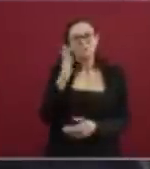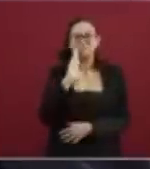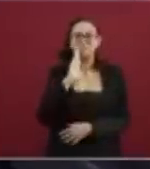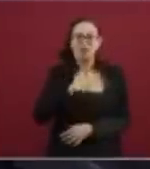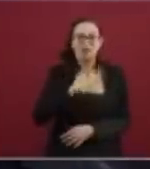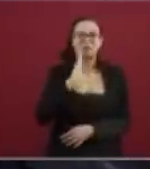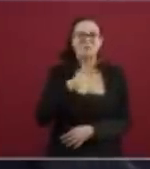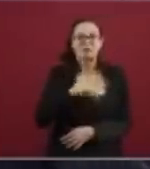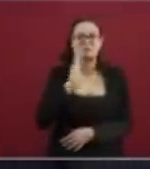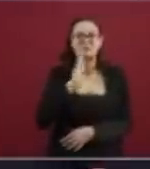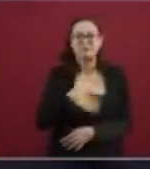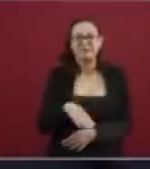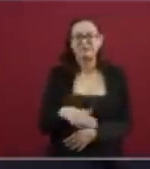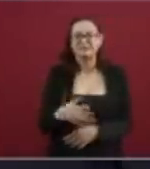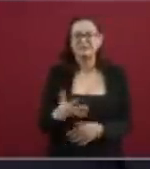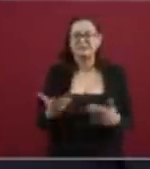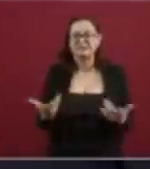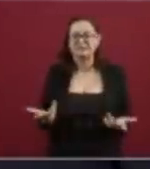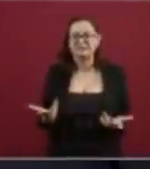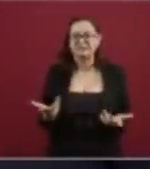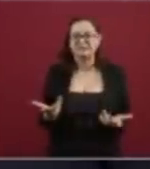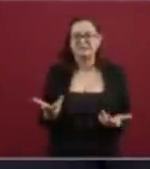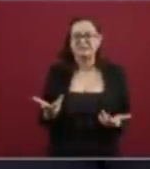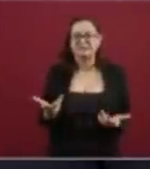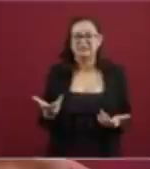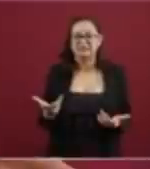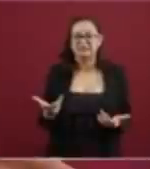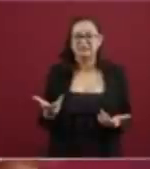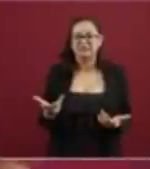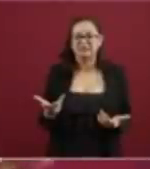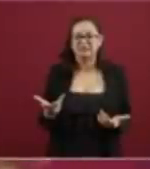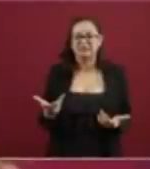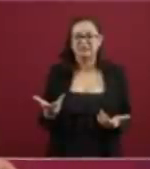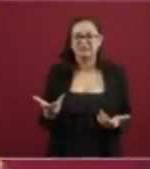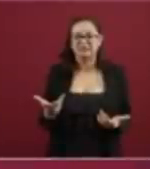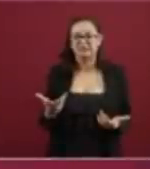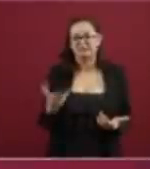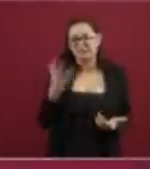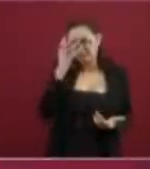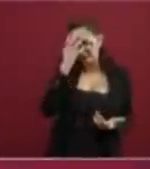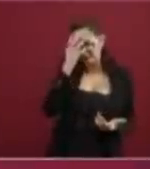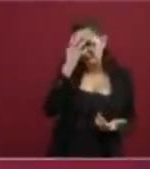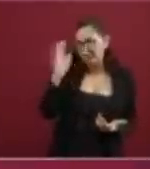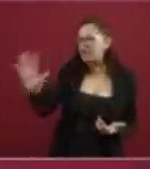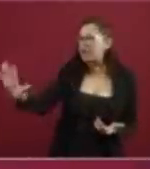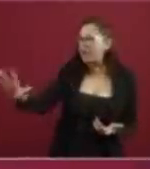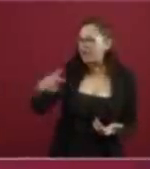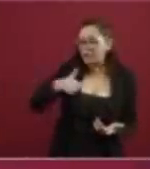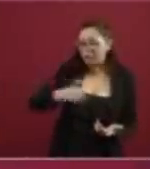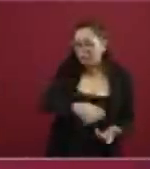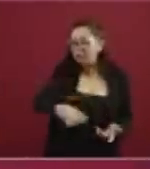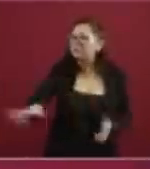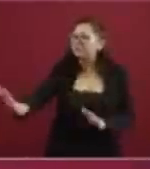Y da pena decir, espérame, ¿sí? Yo voy a abrir la puerta.